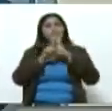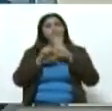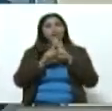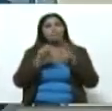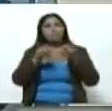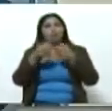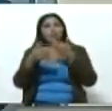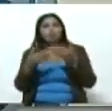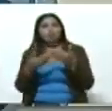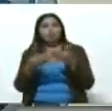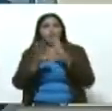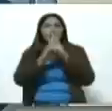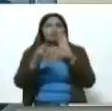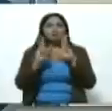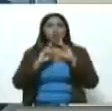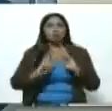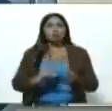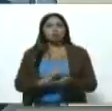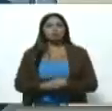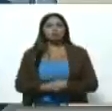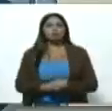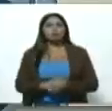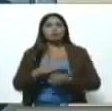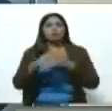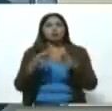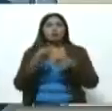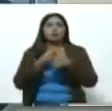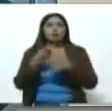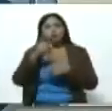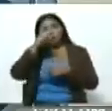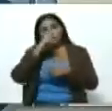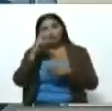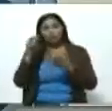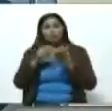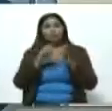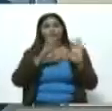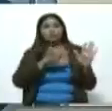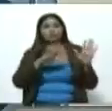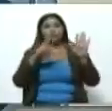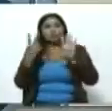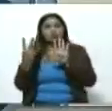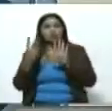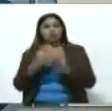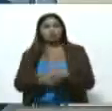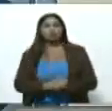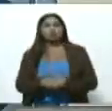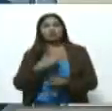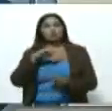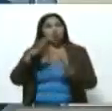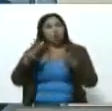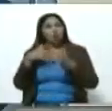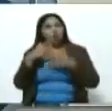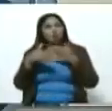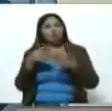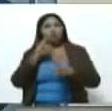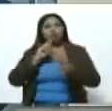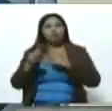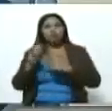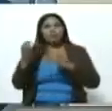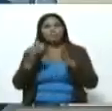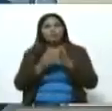violaciones de derechos humanos, que desde agosto del año 2017 hemos logrado la imputación de